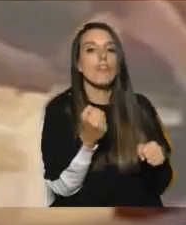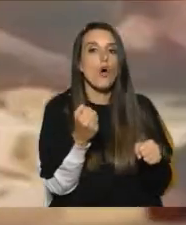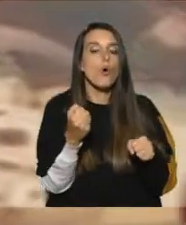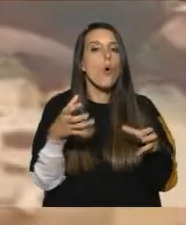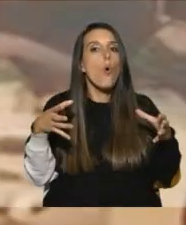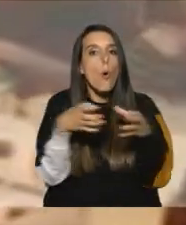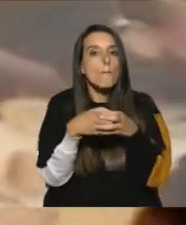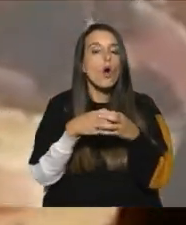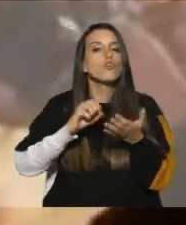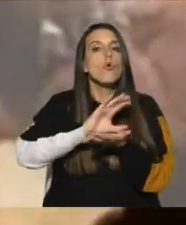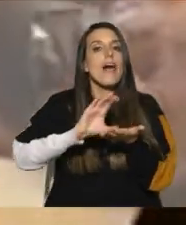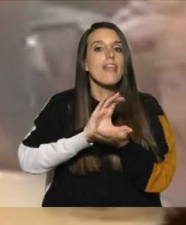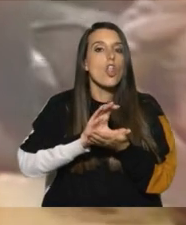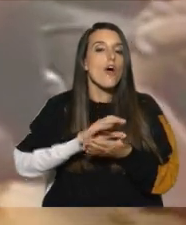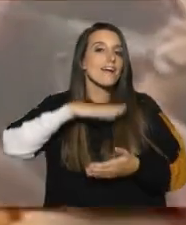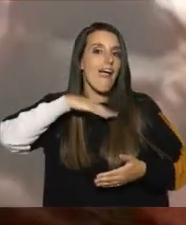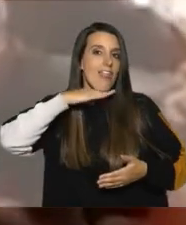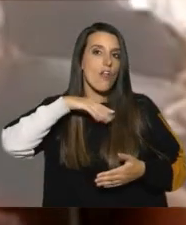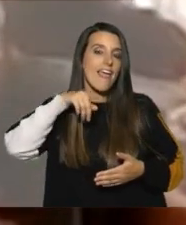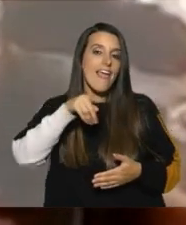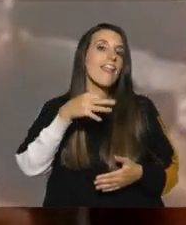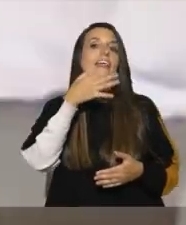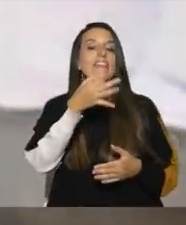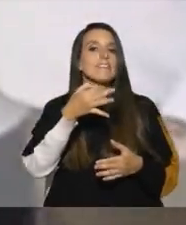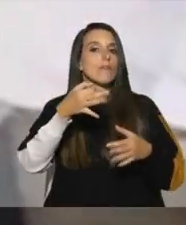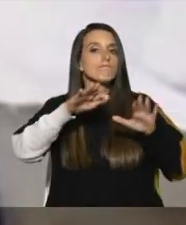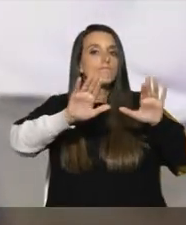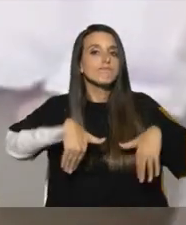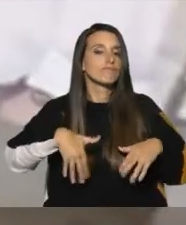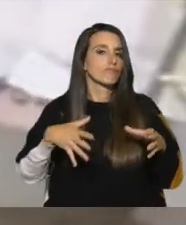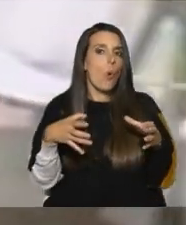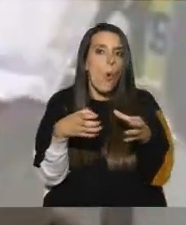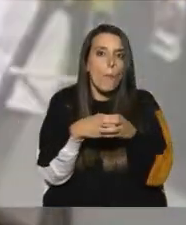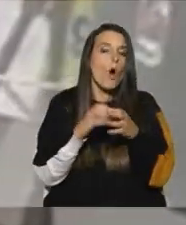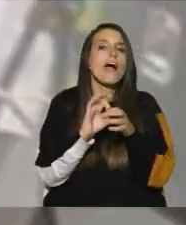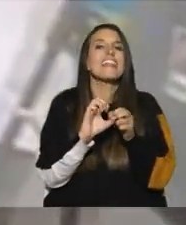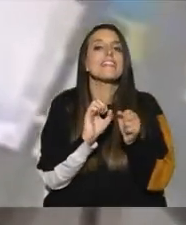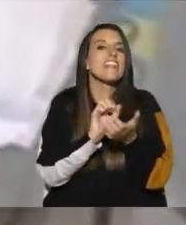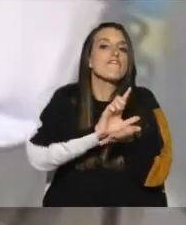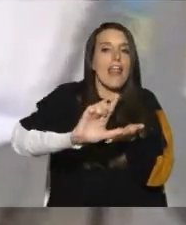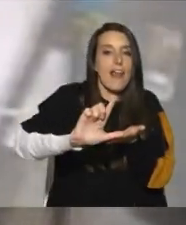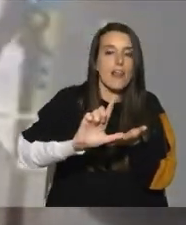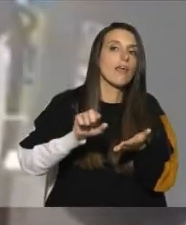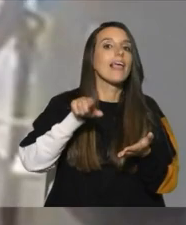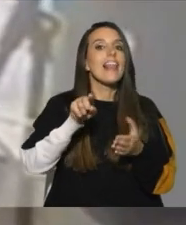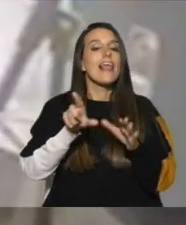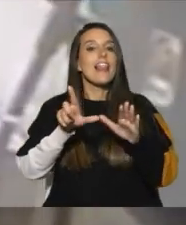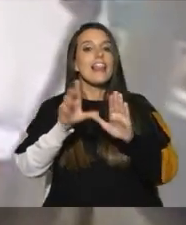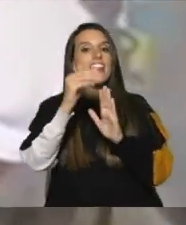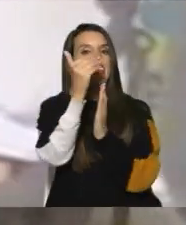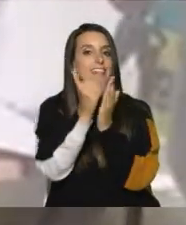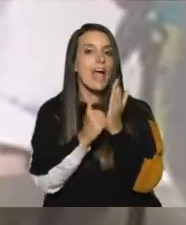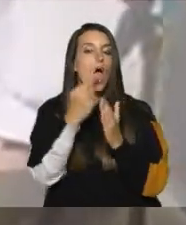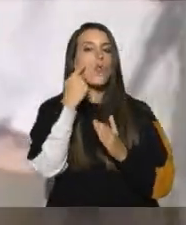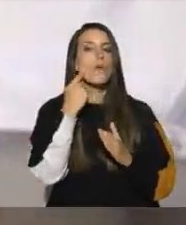del Partido Nacional en Canelones. Se define como nacionalista, pragmático y liberal. Su lista 2004 apoyó al diputado